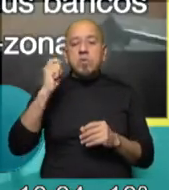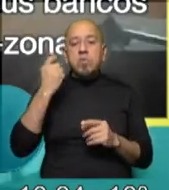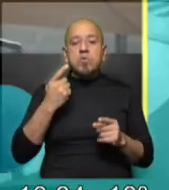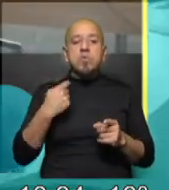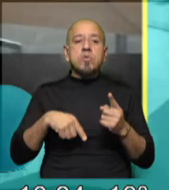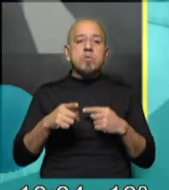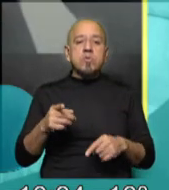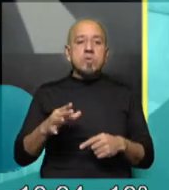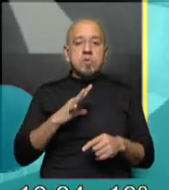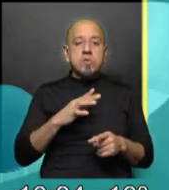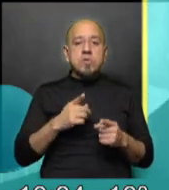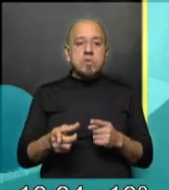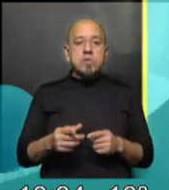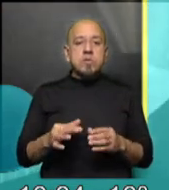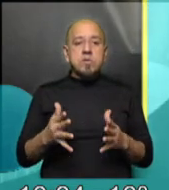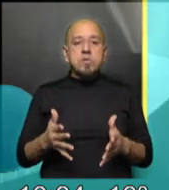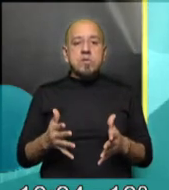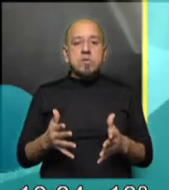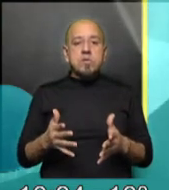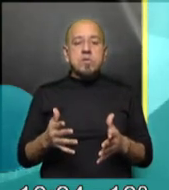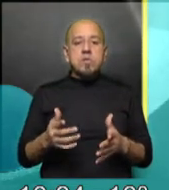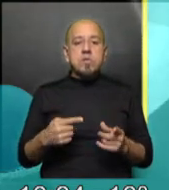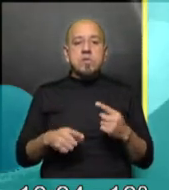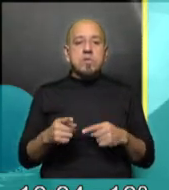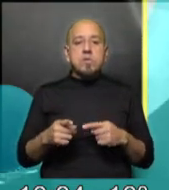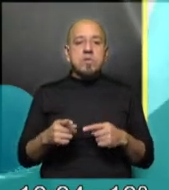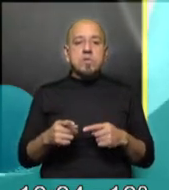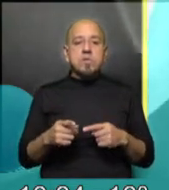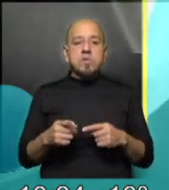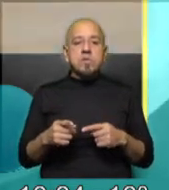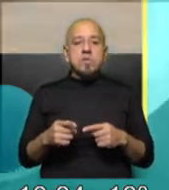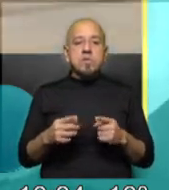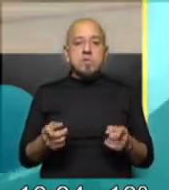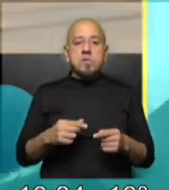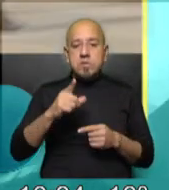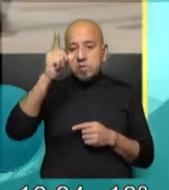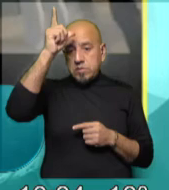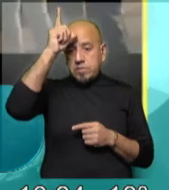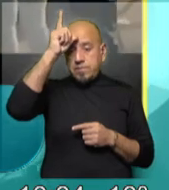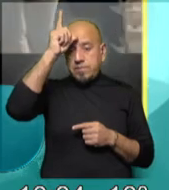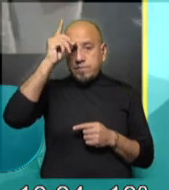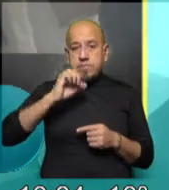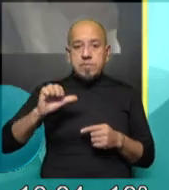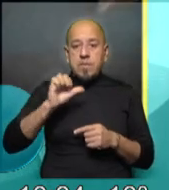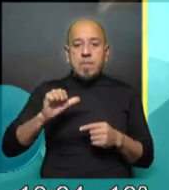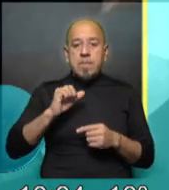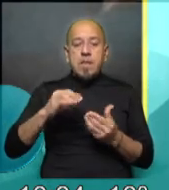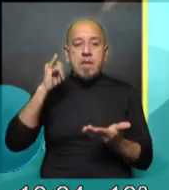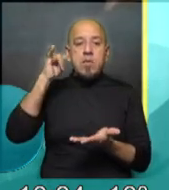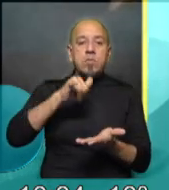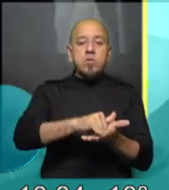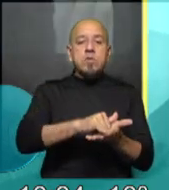bueno, fue eso lo que ocurrió. Para dar un detalle nada más, se quedaron con Alemania, empresas alemanas se quedaron con los aeropuertos griegos